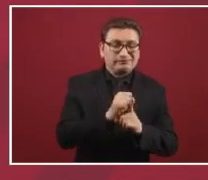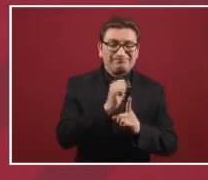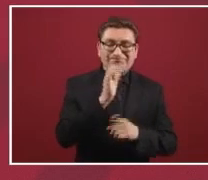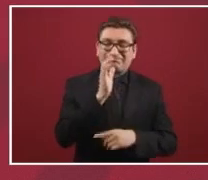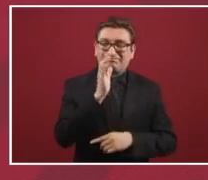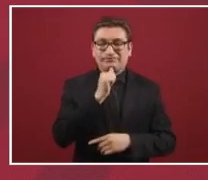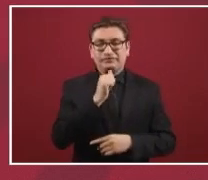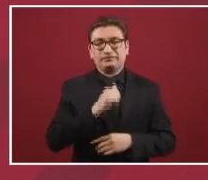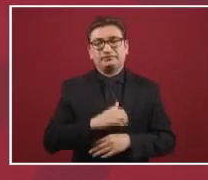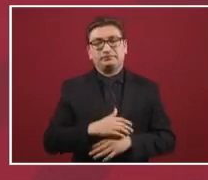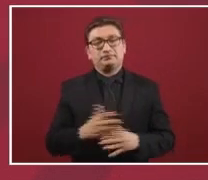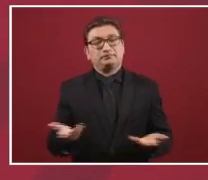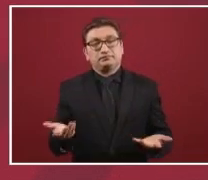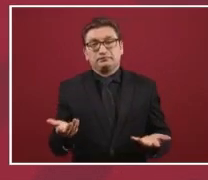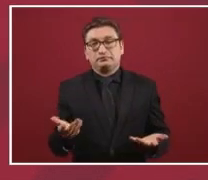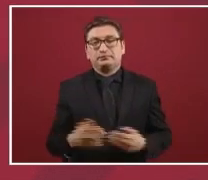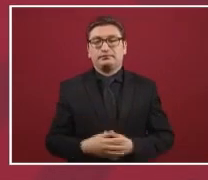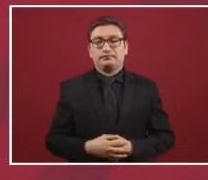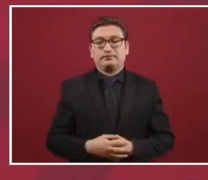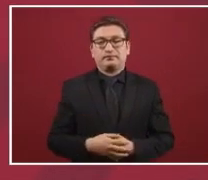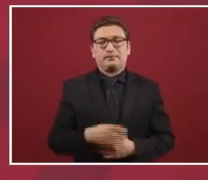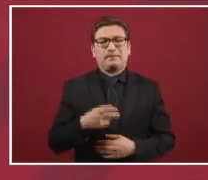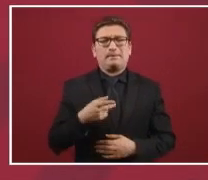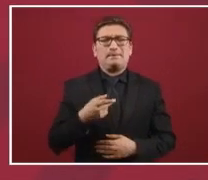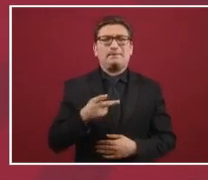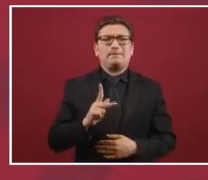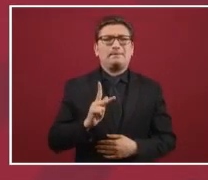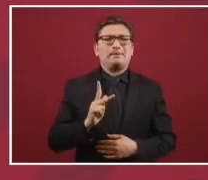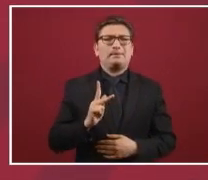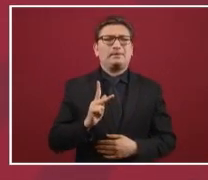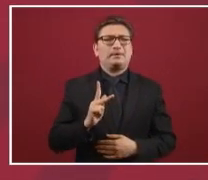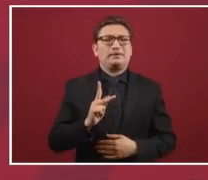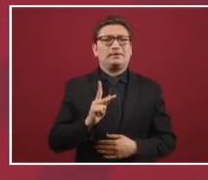ejecutar, pero no